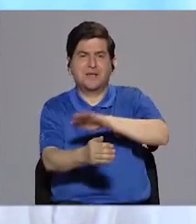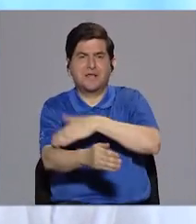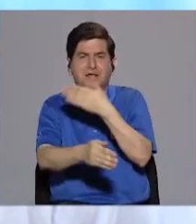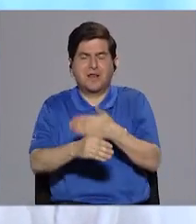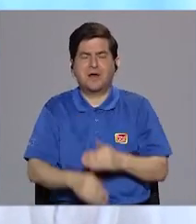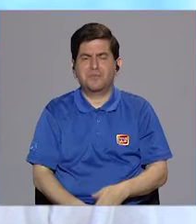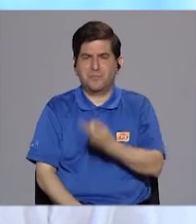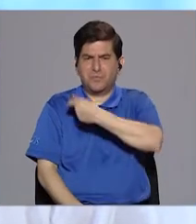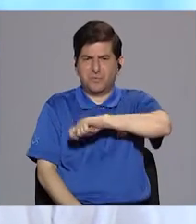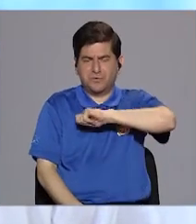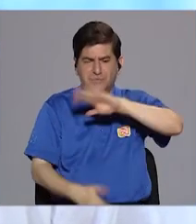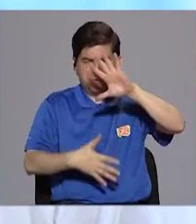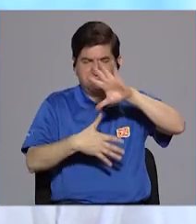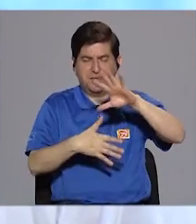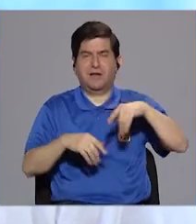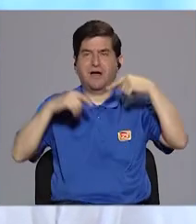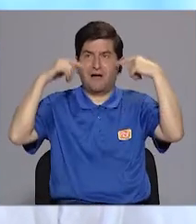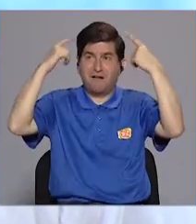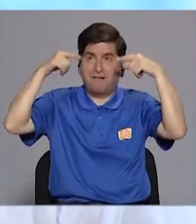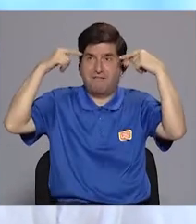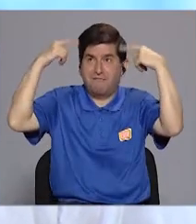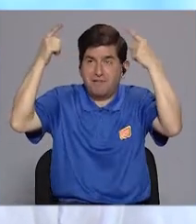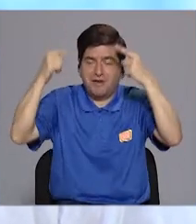tiene una fama así de ser alegre, ¿no?